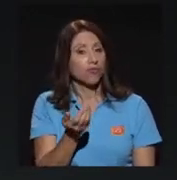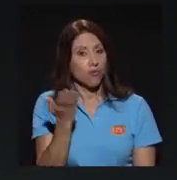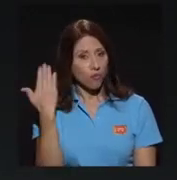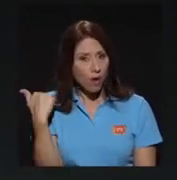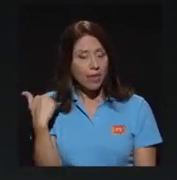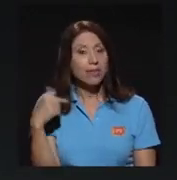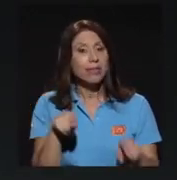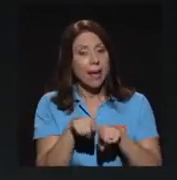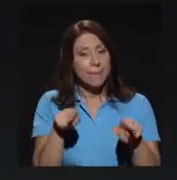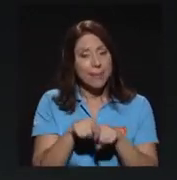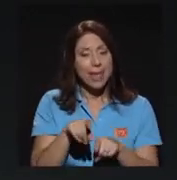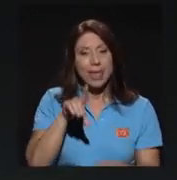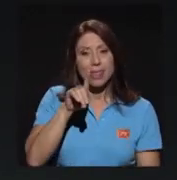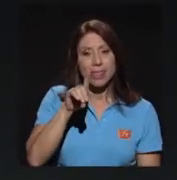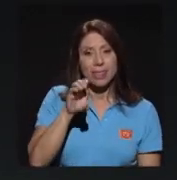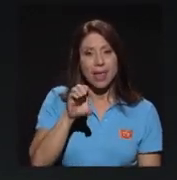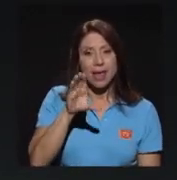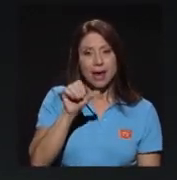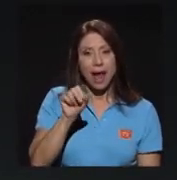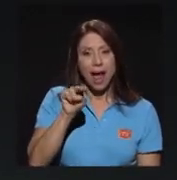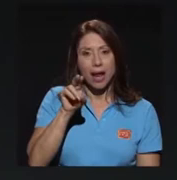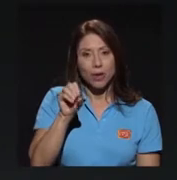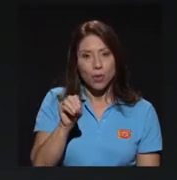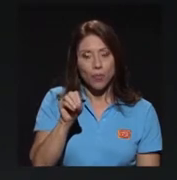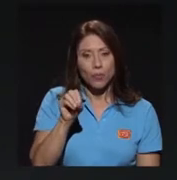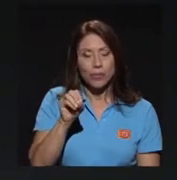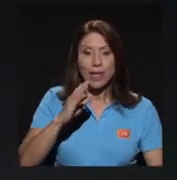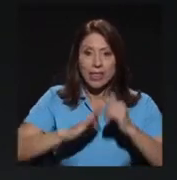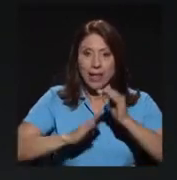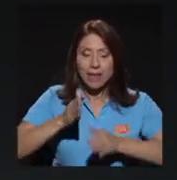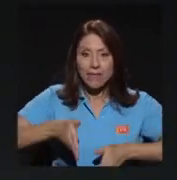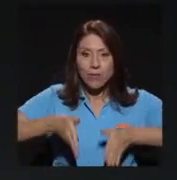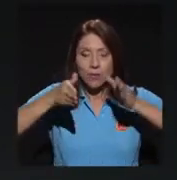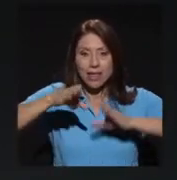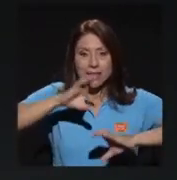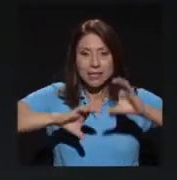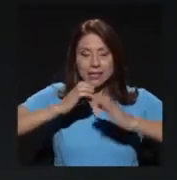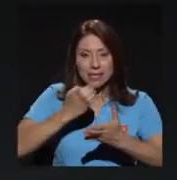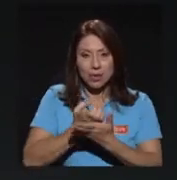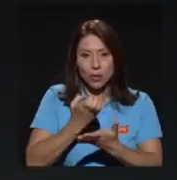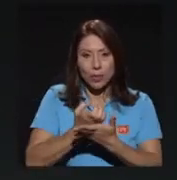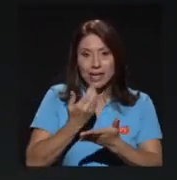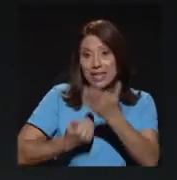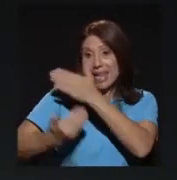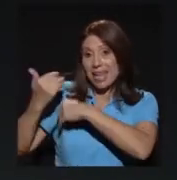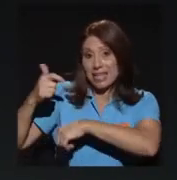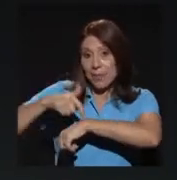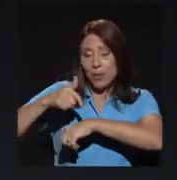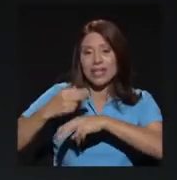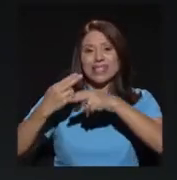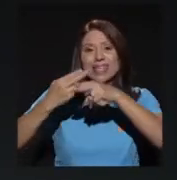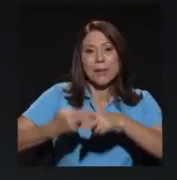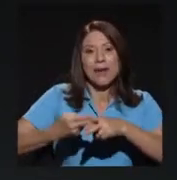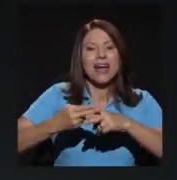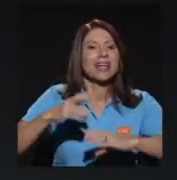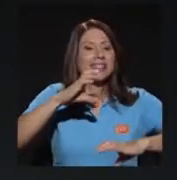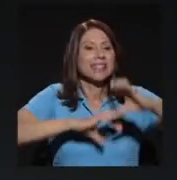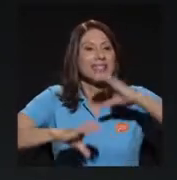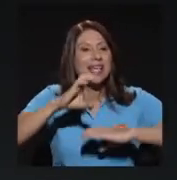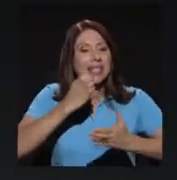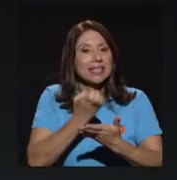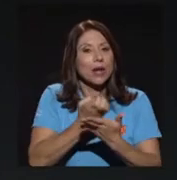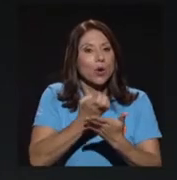también decano igual que de la facultad de ciencias económicas en esa época se llamaba ciencias económicas y